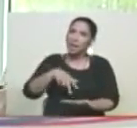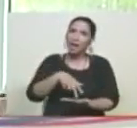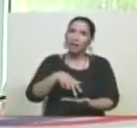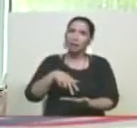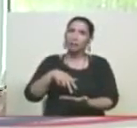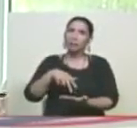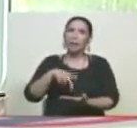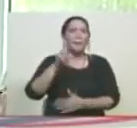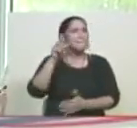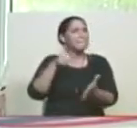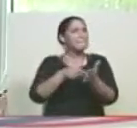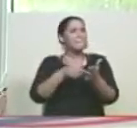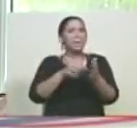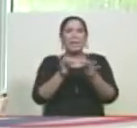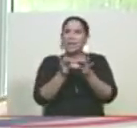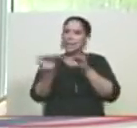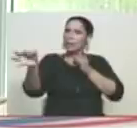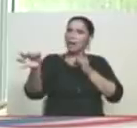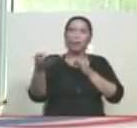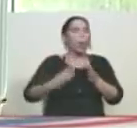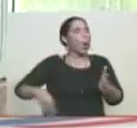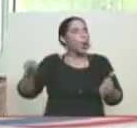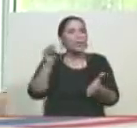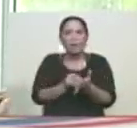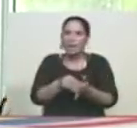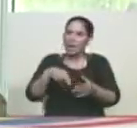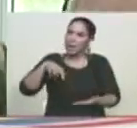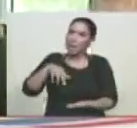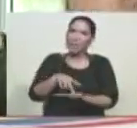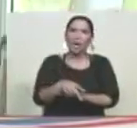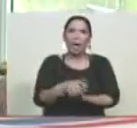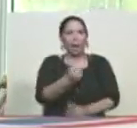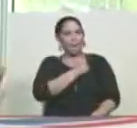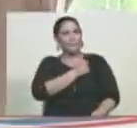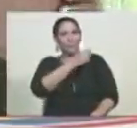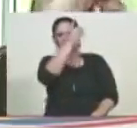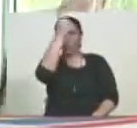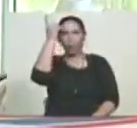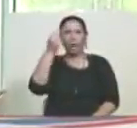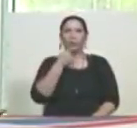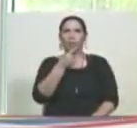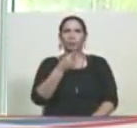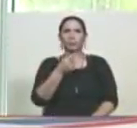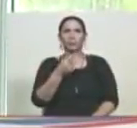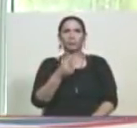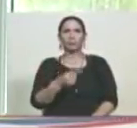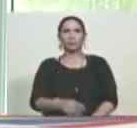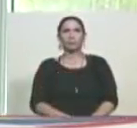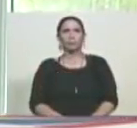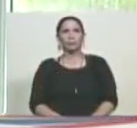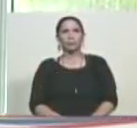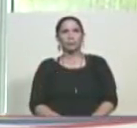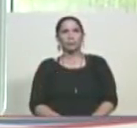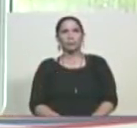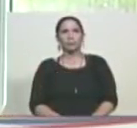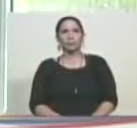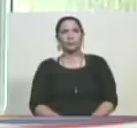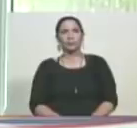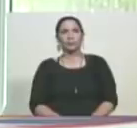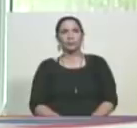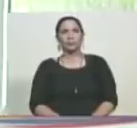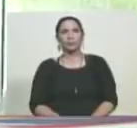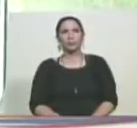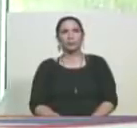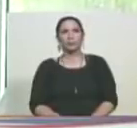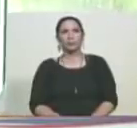caminar 1000 kilómetros, como usted dice, lo volvemos a caminar. Dijo mi querido amigo Diosdado ayer, y discúlpame que lo tuteé, mi comandante.